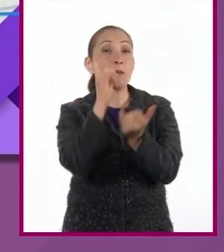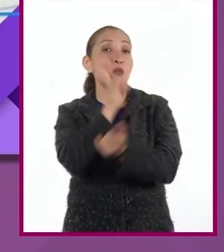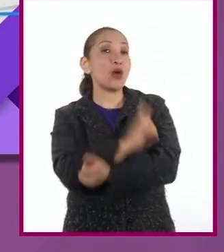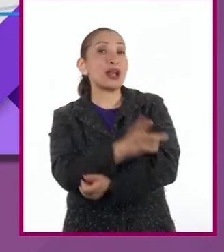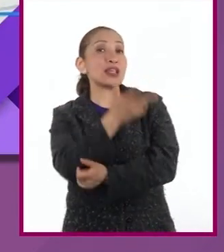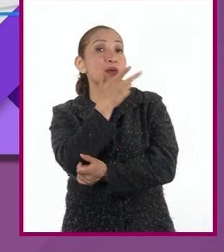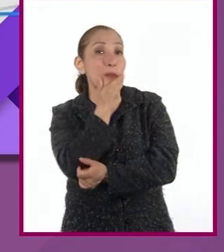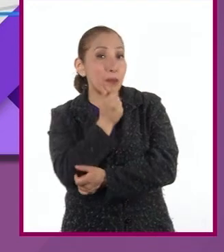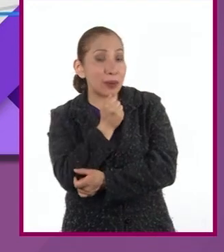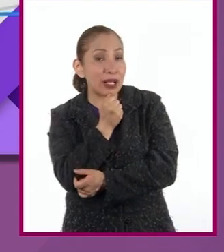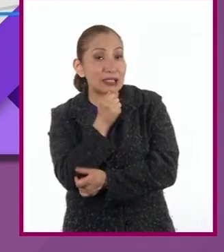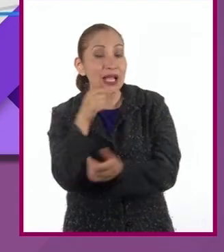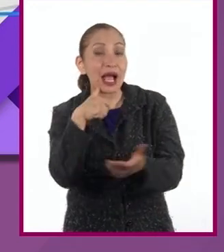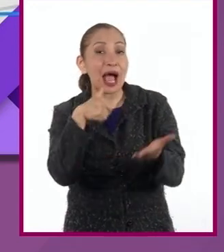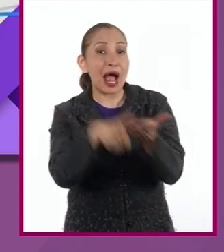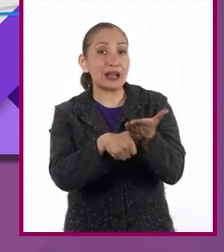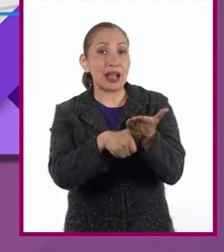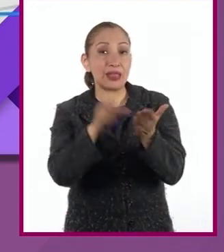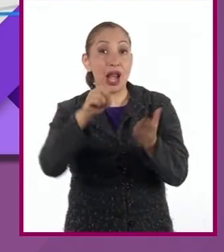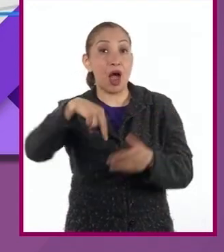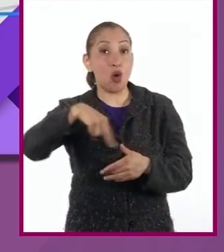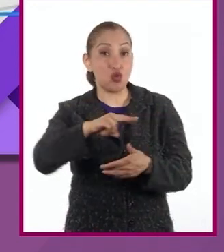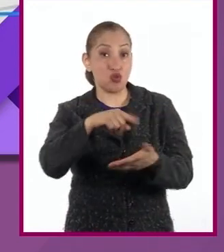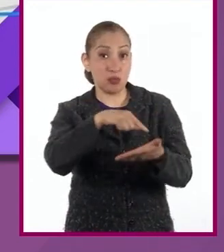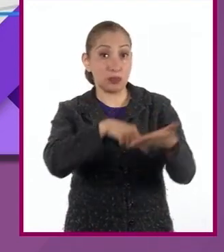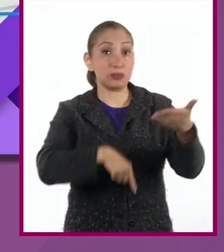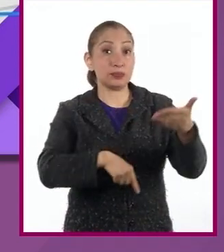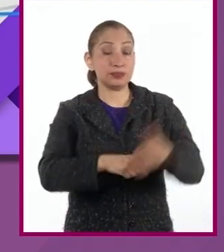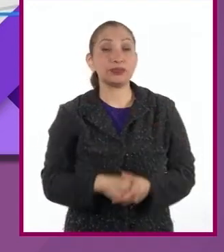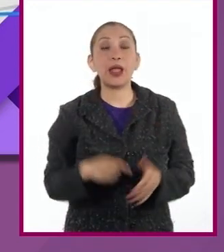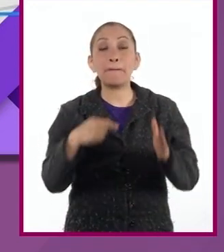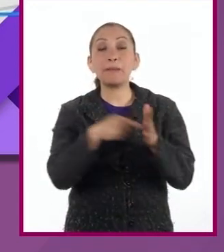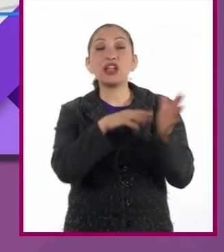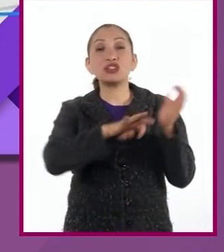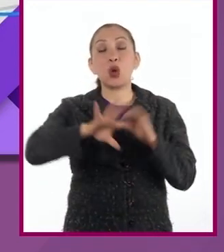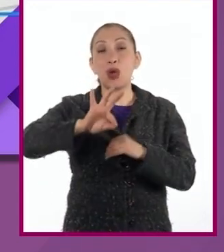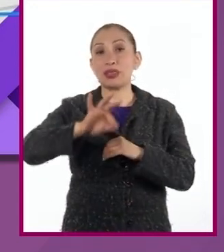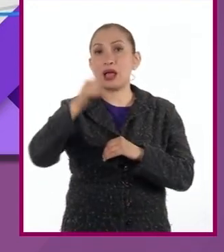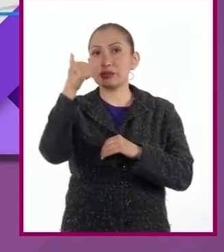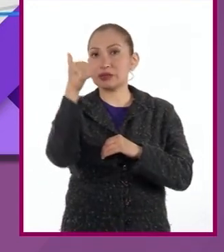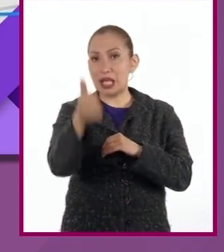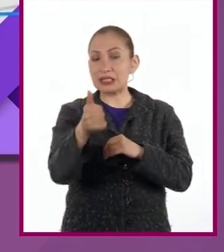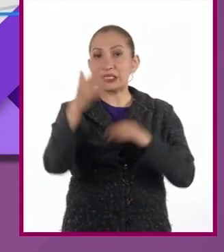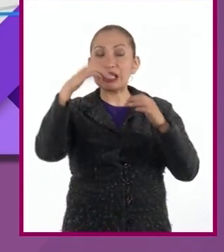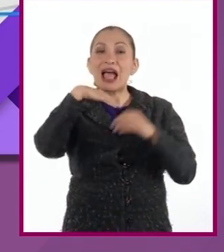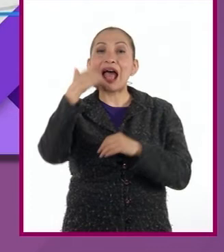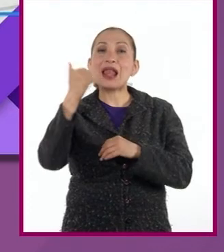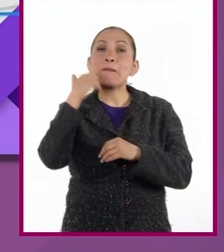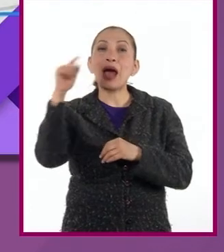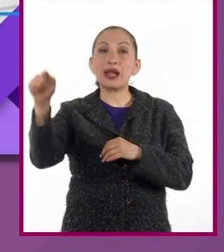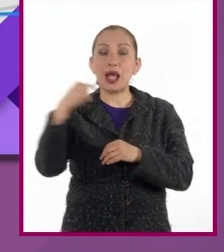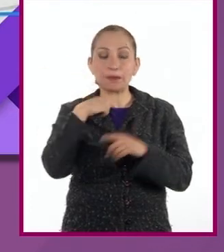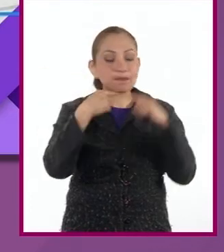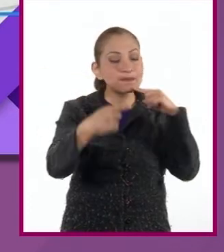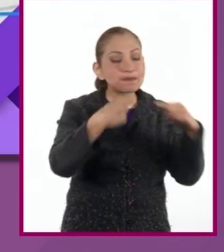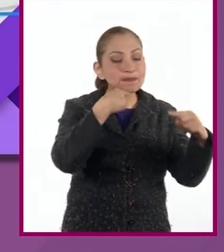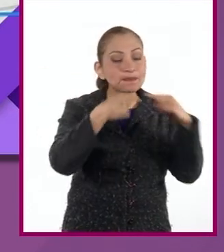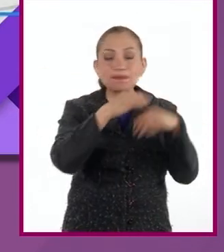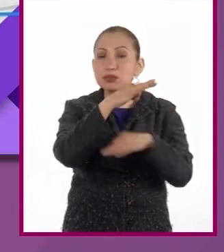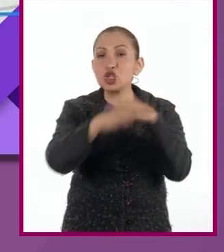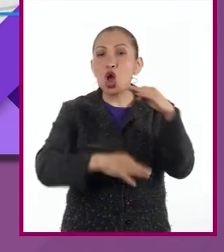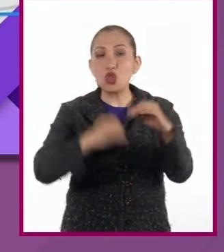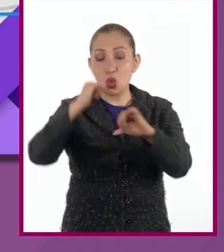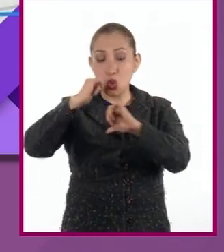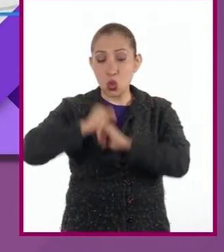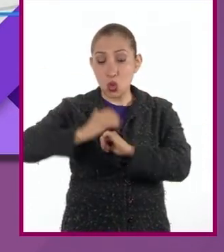mujeres y hombres en la Carta de las Naciones Unidas. En 1946, en Alemania, se resolvió que en todos los